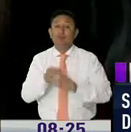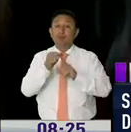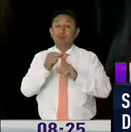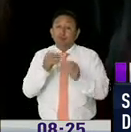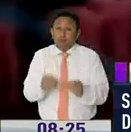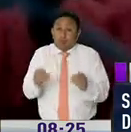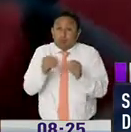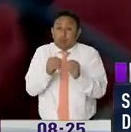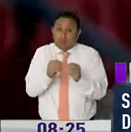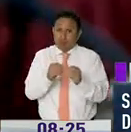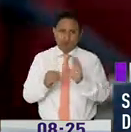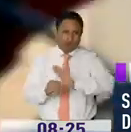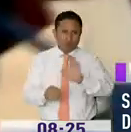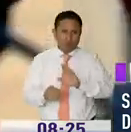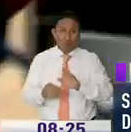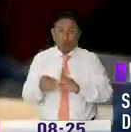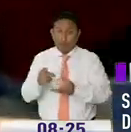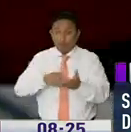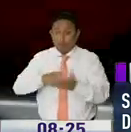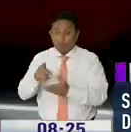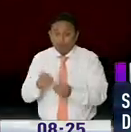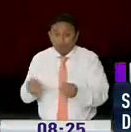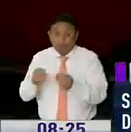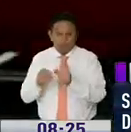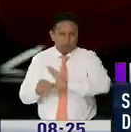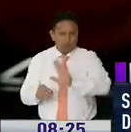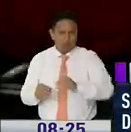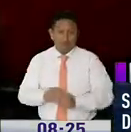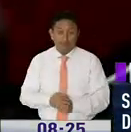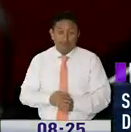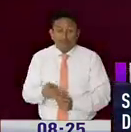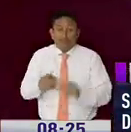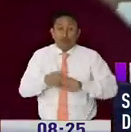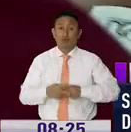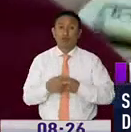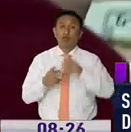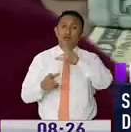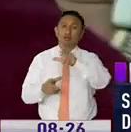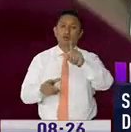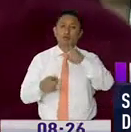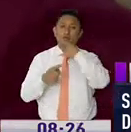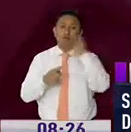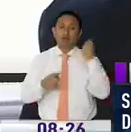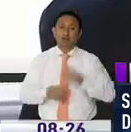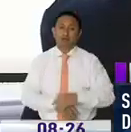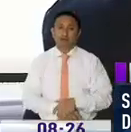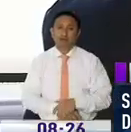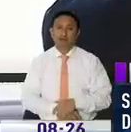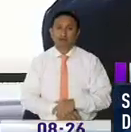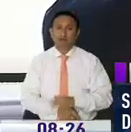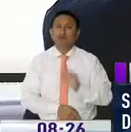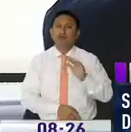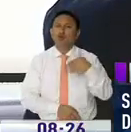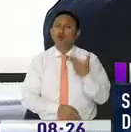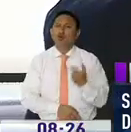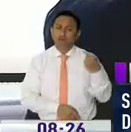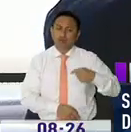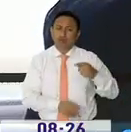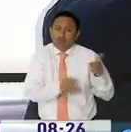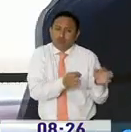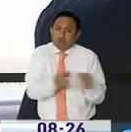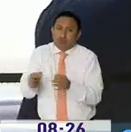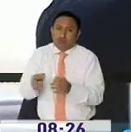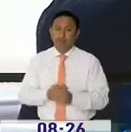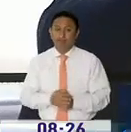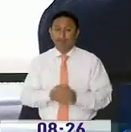generará costos adicionales ni comisiones para el usuario y correrá a partir del 31 de marzo. ¿Cómo puede hacer este